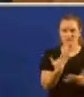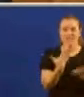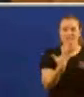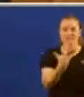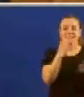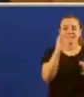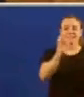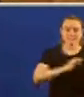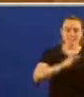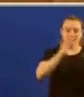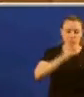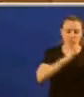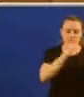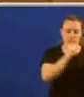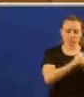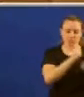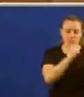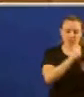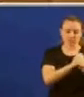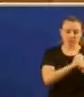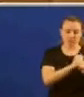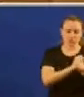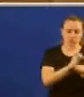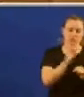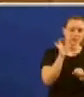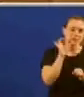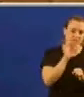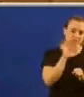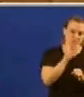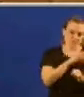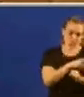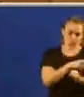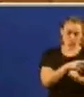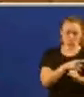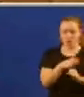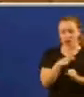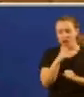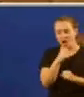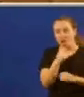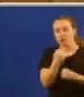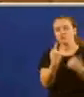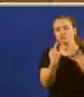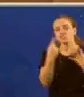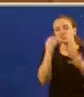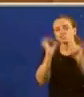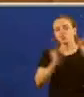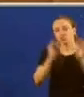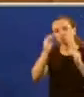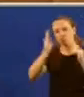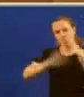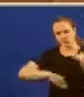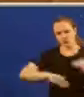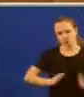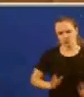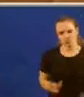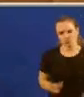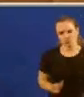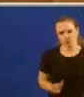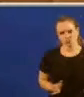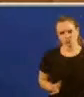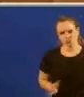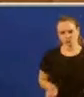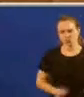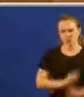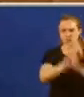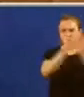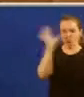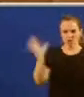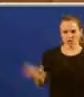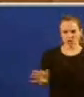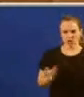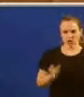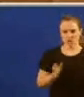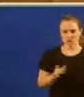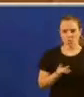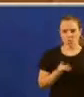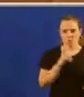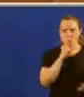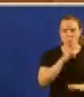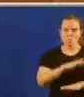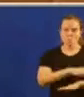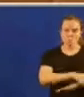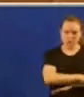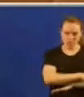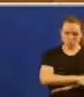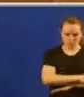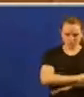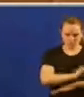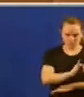eran galegos e hoxe somos menos do 6%. Eu creo que é evidente que máis alá de malos gobernos que o soubo